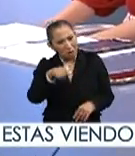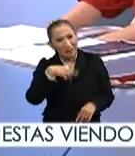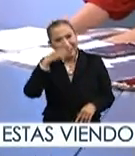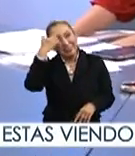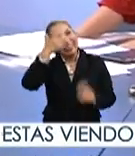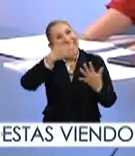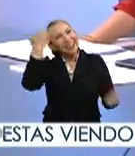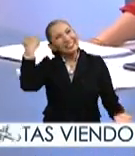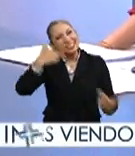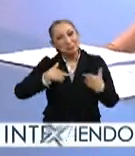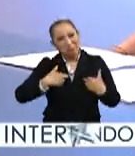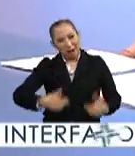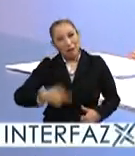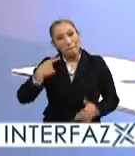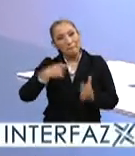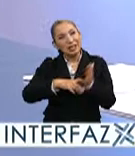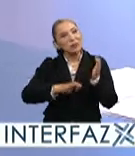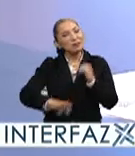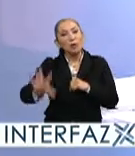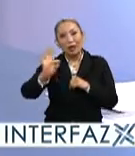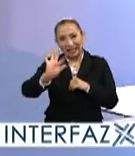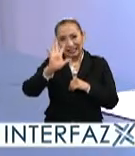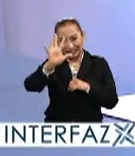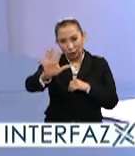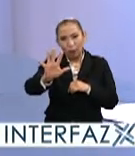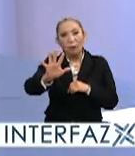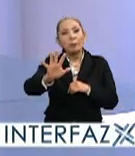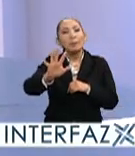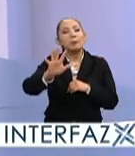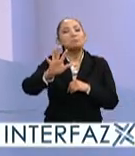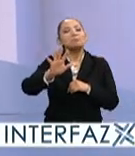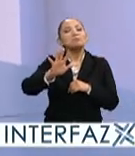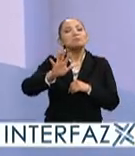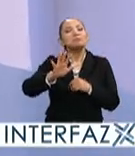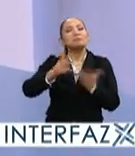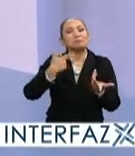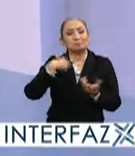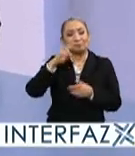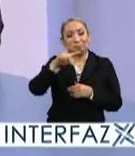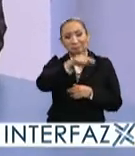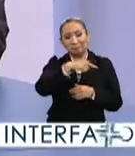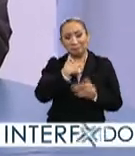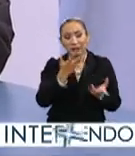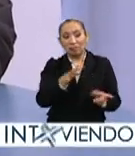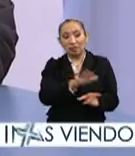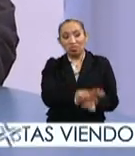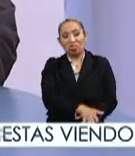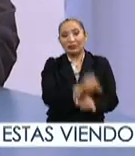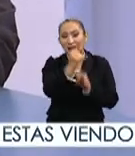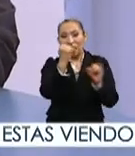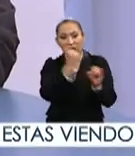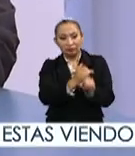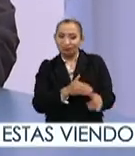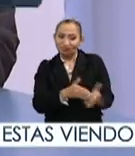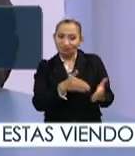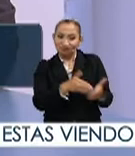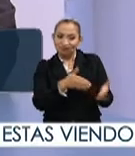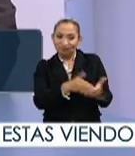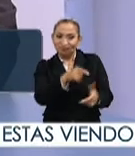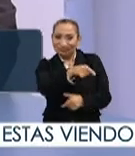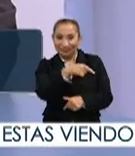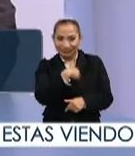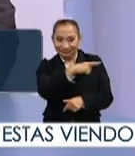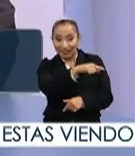la humanidad vivió en 1945, ¿no? Y sin duda esta es la presión internacional que ha provocado